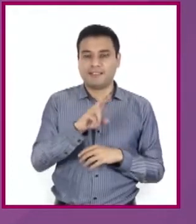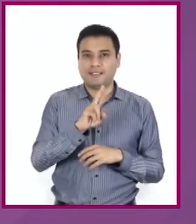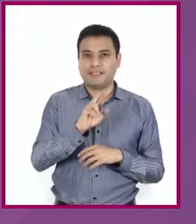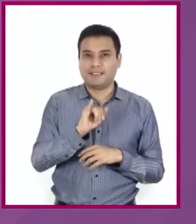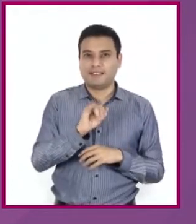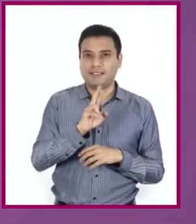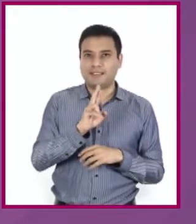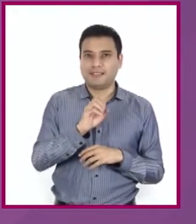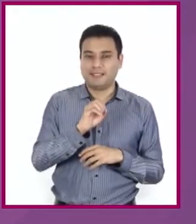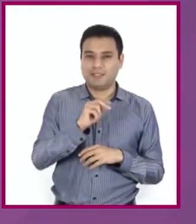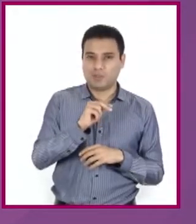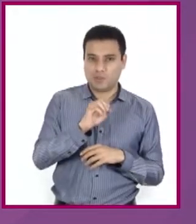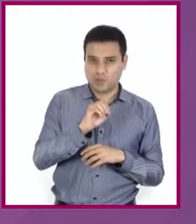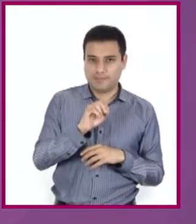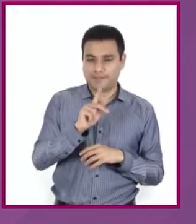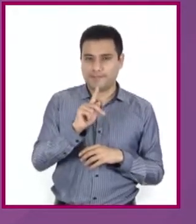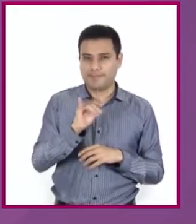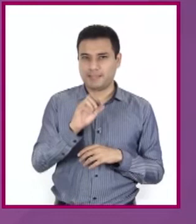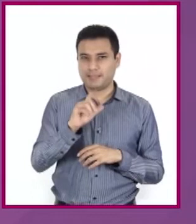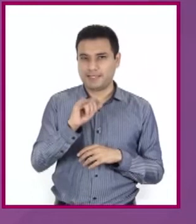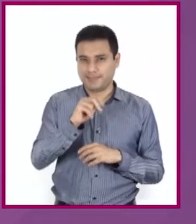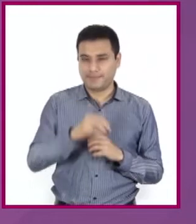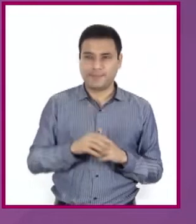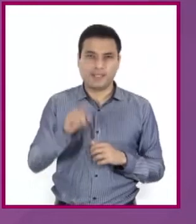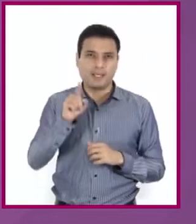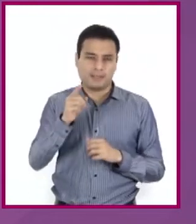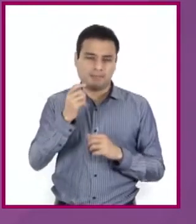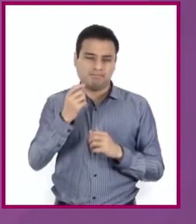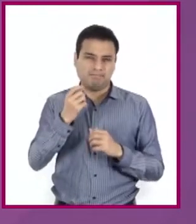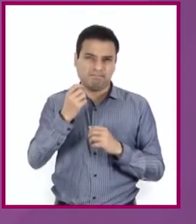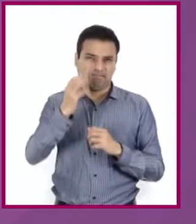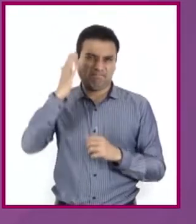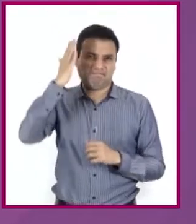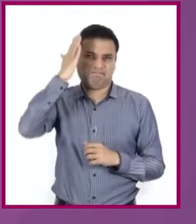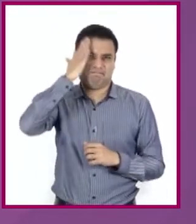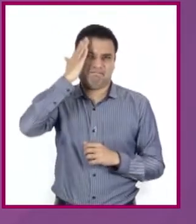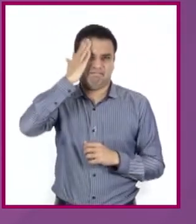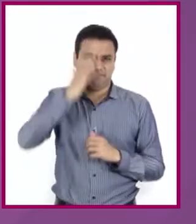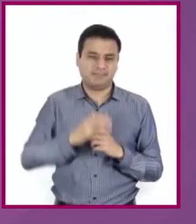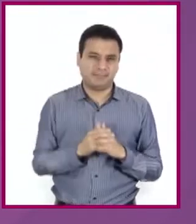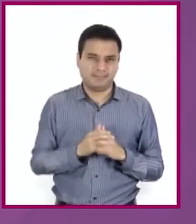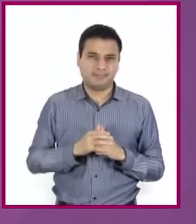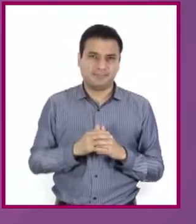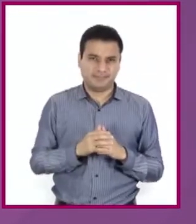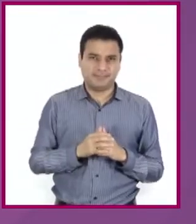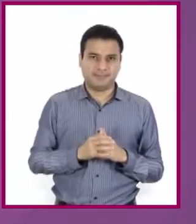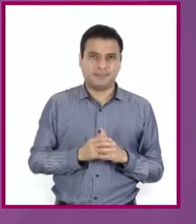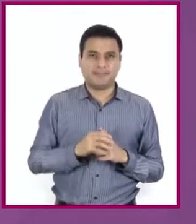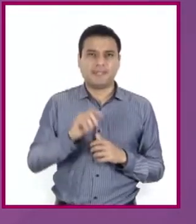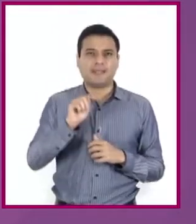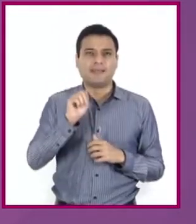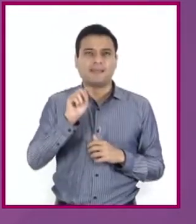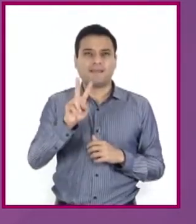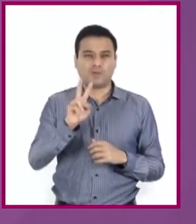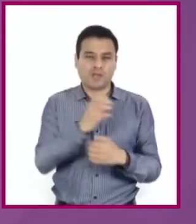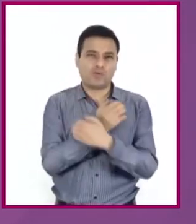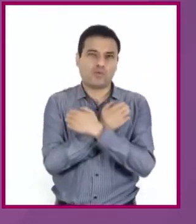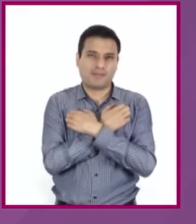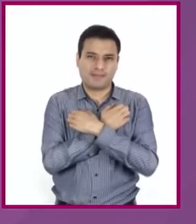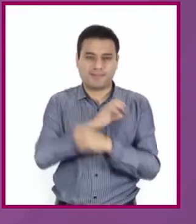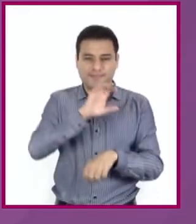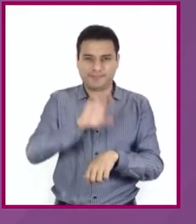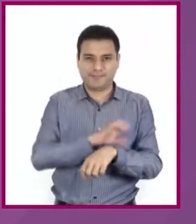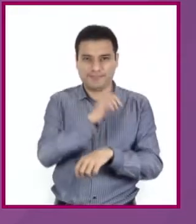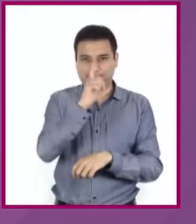Hernández, encargado de la subestación eléctrica de la Dirección General de Televisión Educativa. El papel de